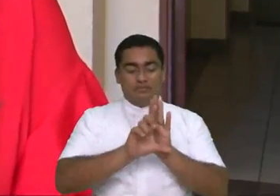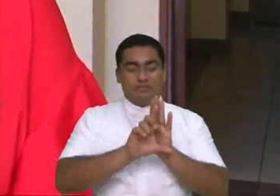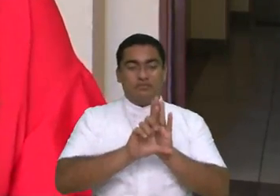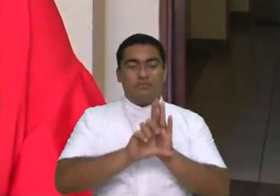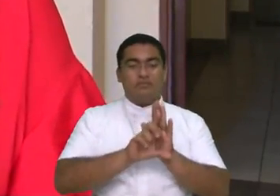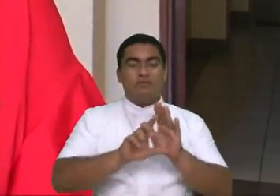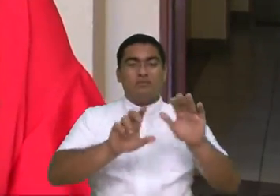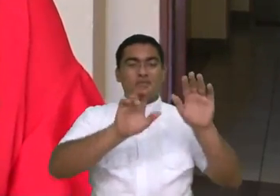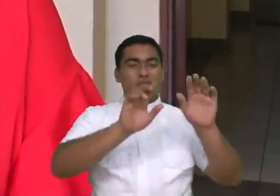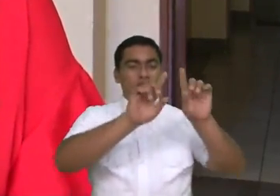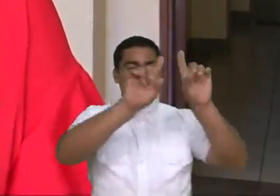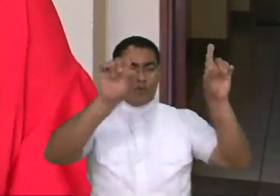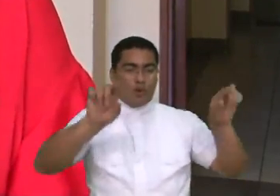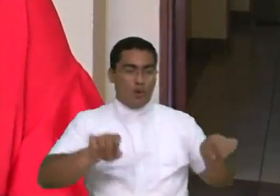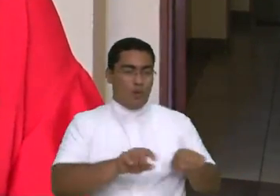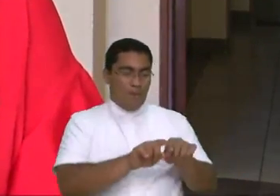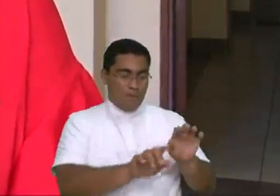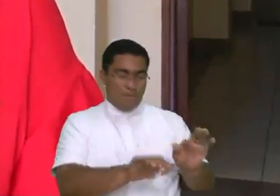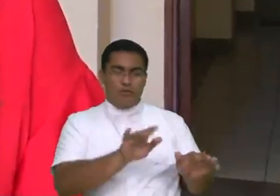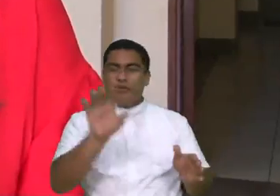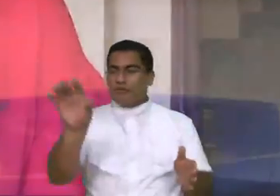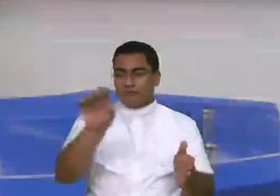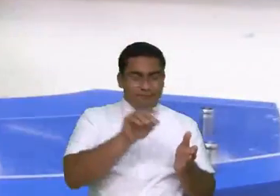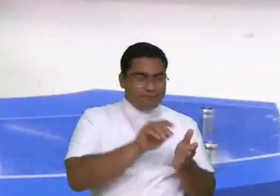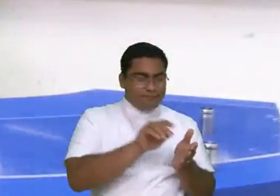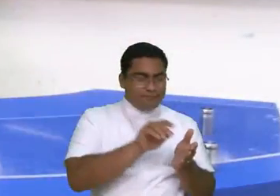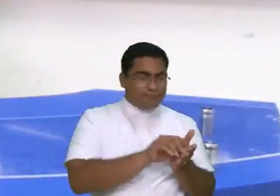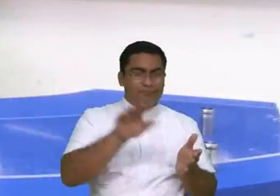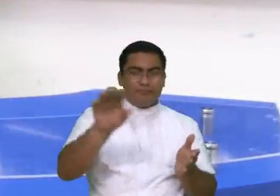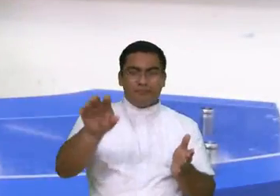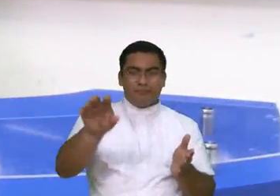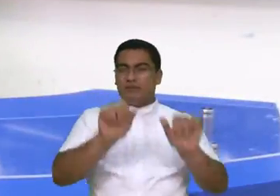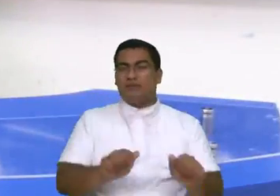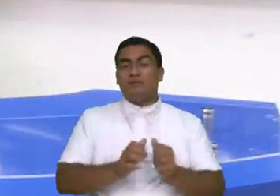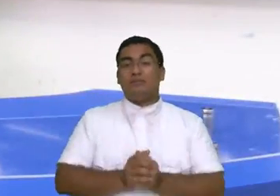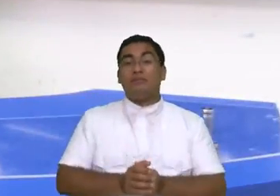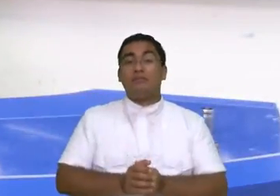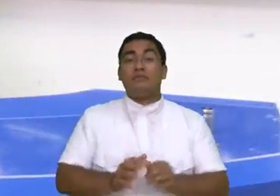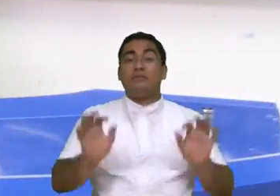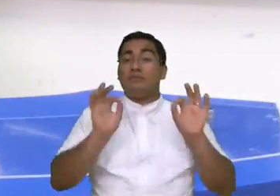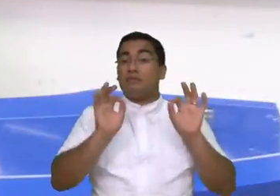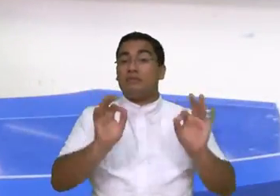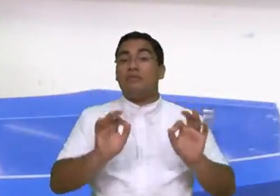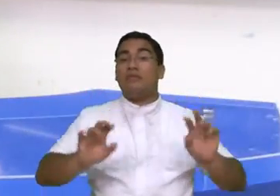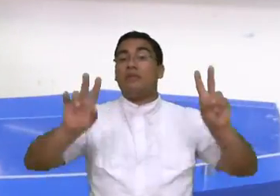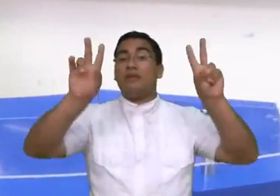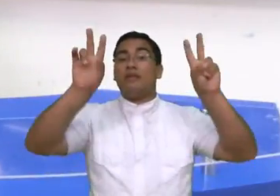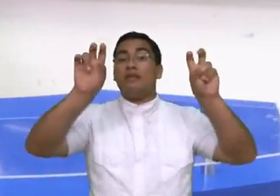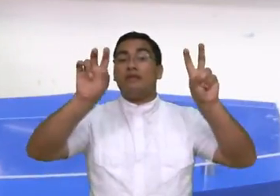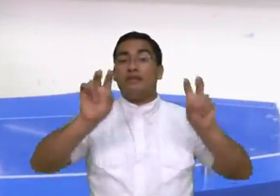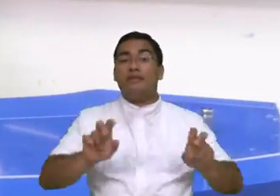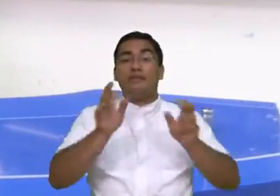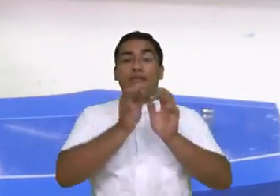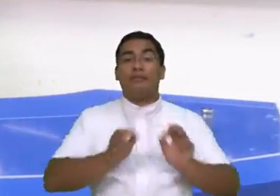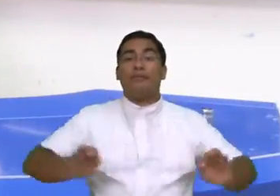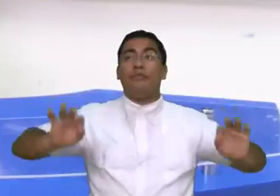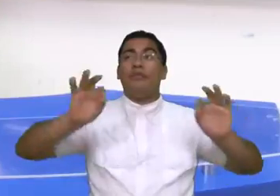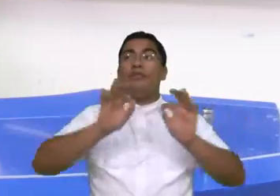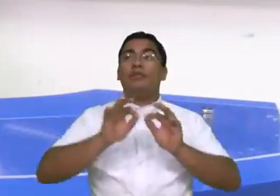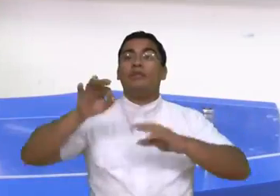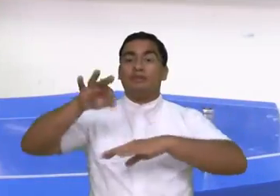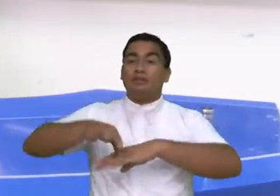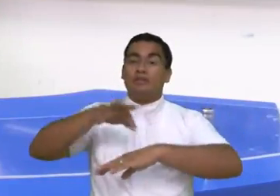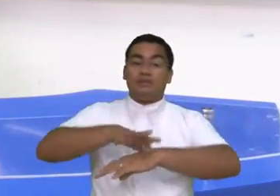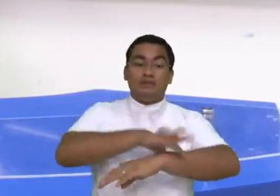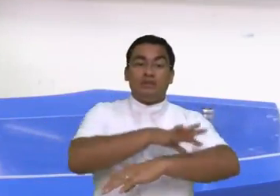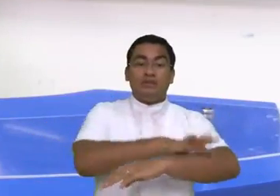Ya tenemos aproximadamente como un... Bien, les dejamos los temas más destacados por la compañera Rosario